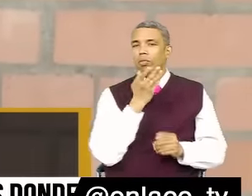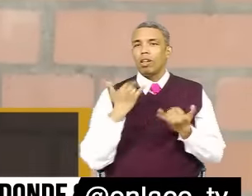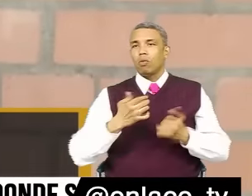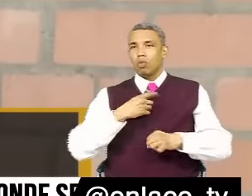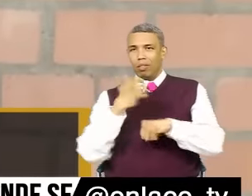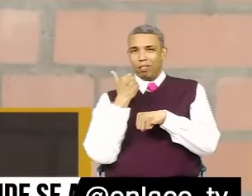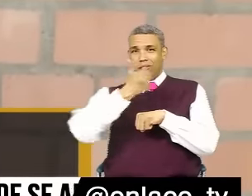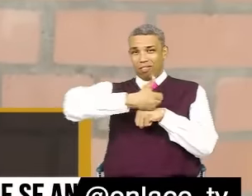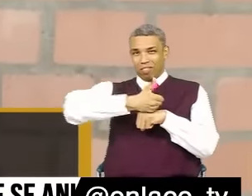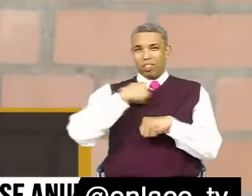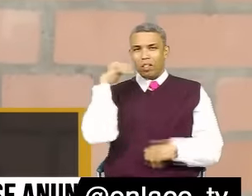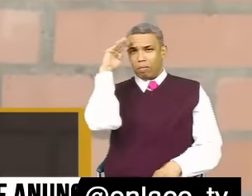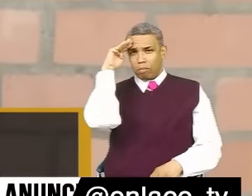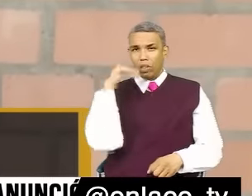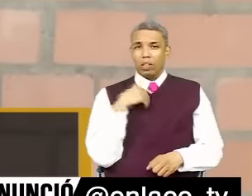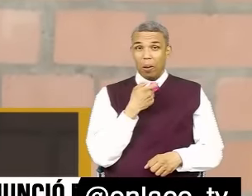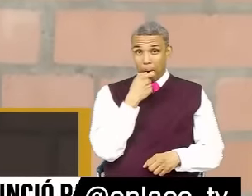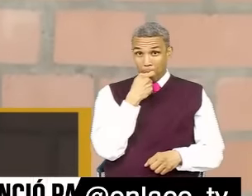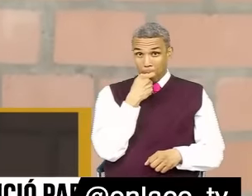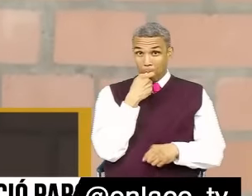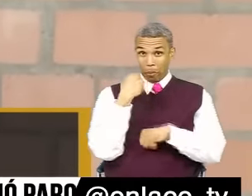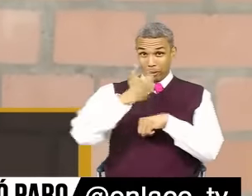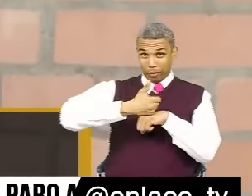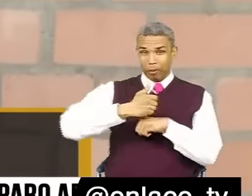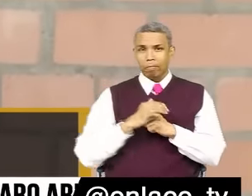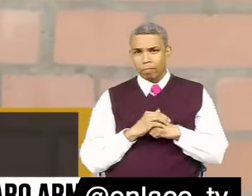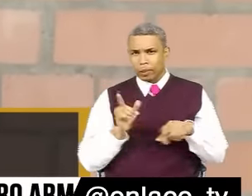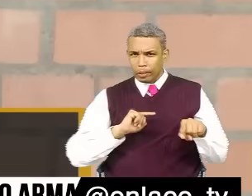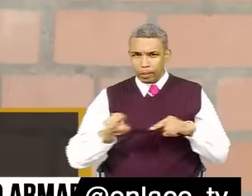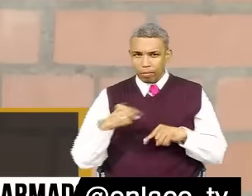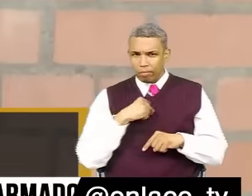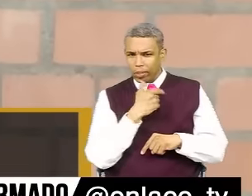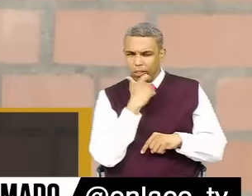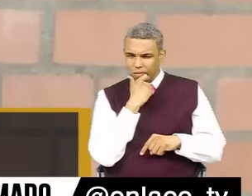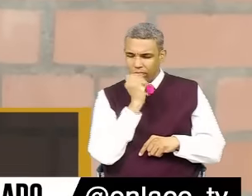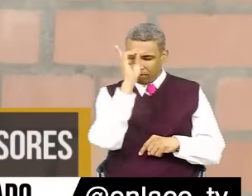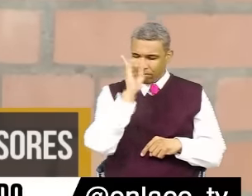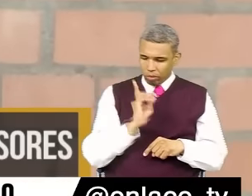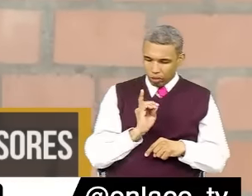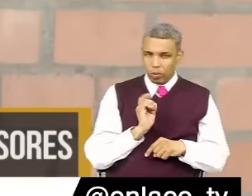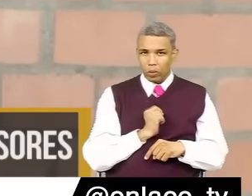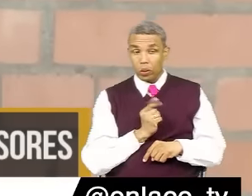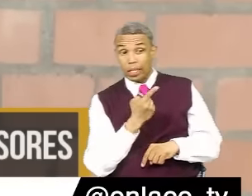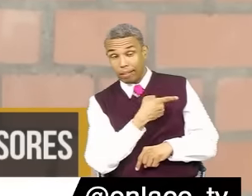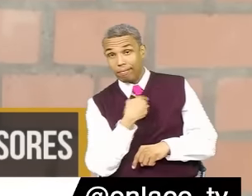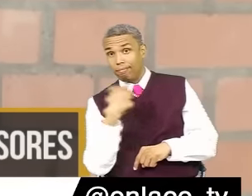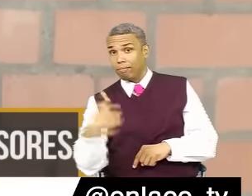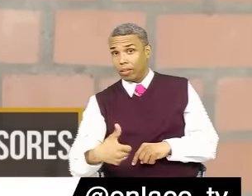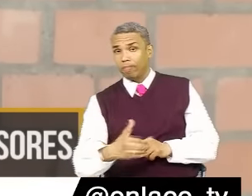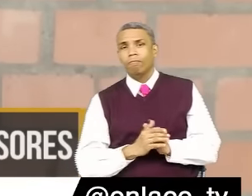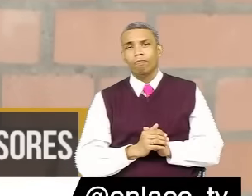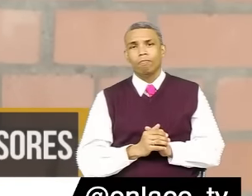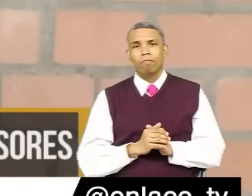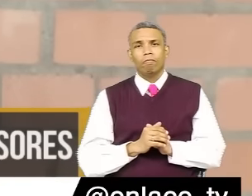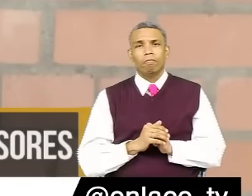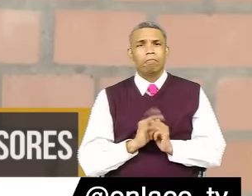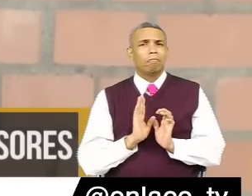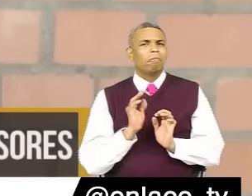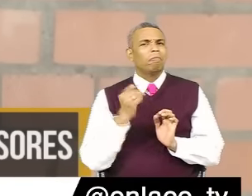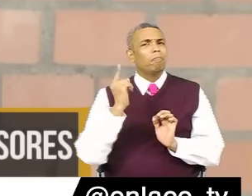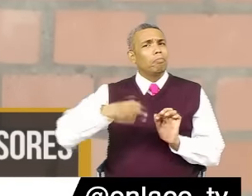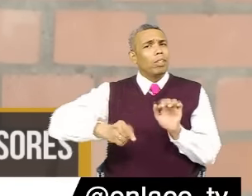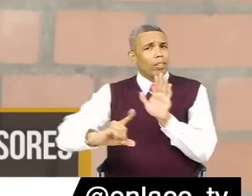Transporte de Barranca, donde vamos a cumplir los procesos que exige medicina legal a través de la